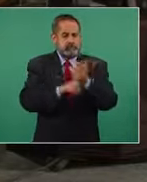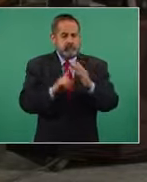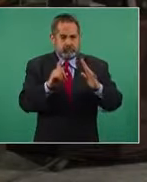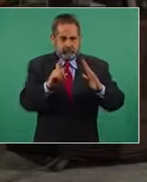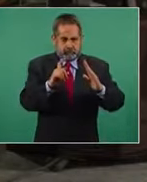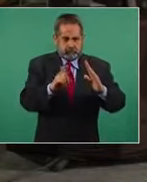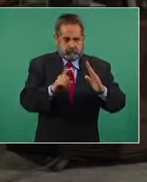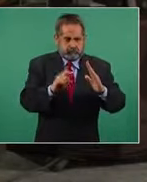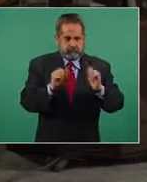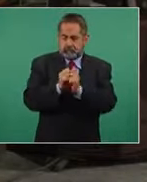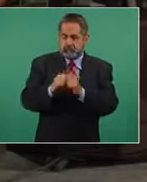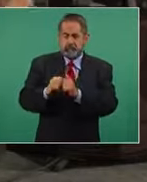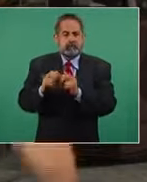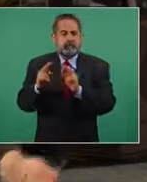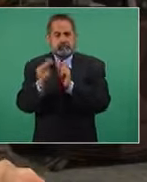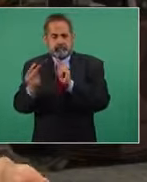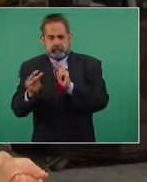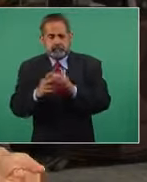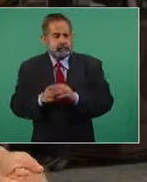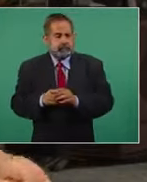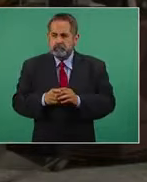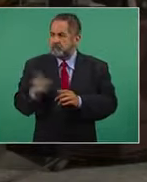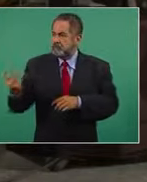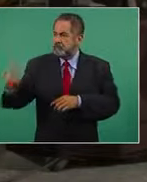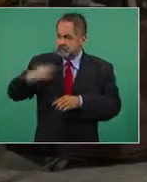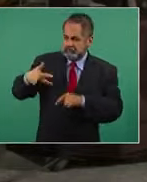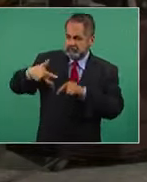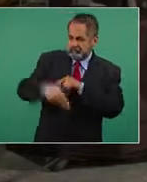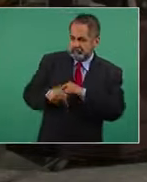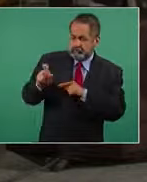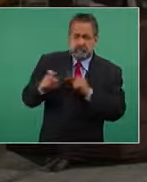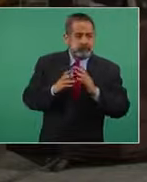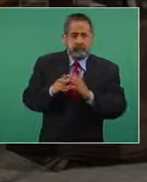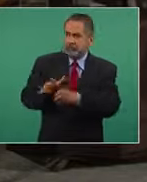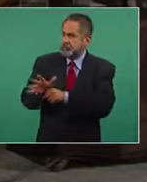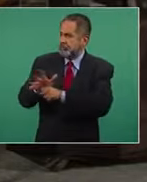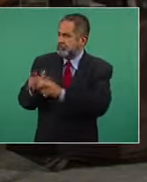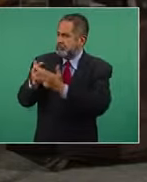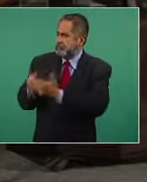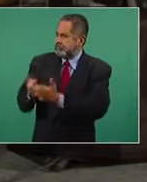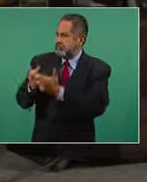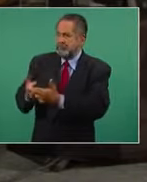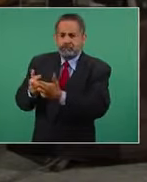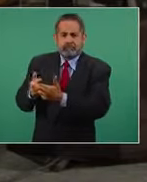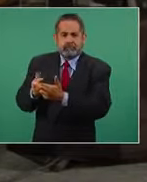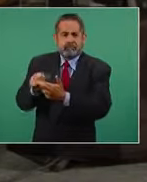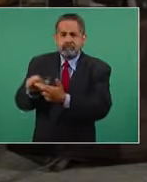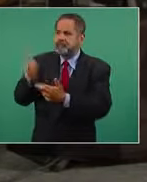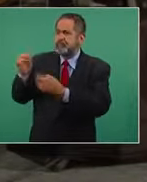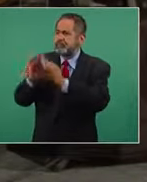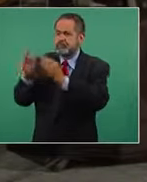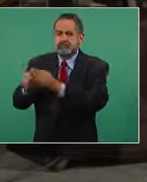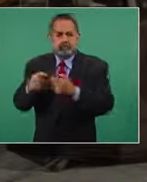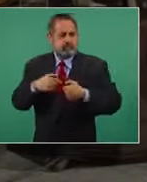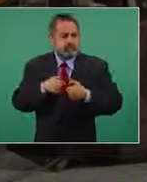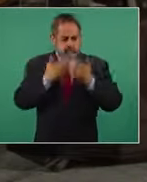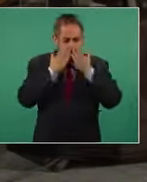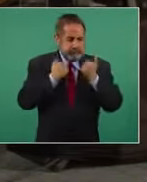agua con un vecino, le corta el agua al vecino, pero el vecino tiene agua de otra manera y usted